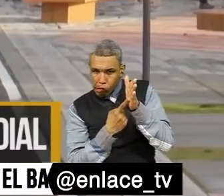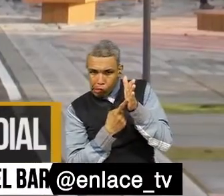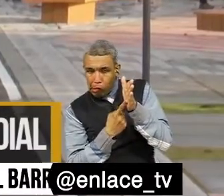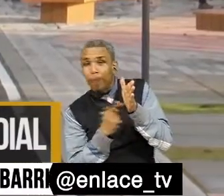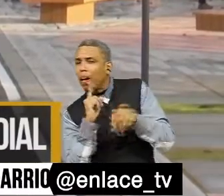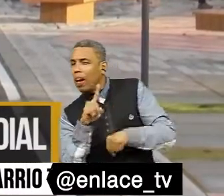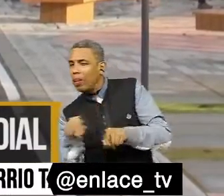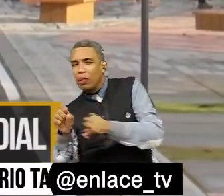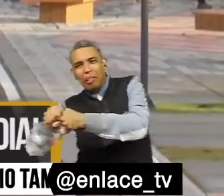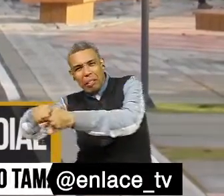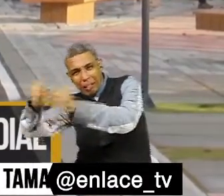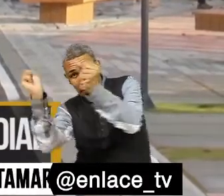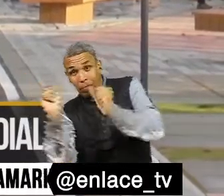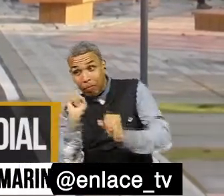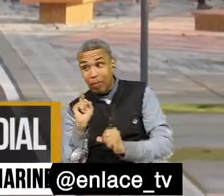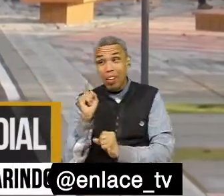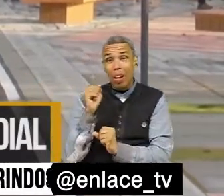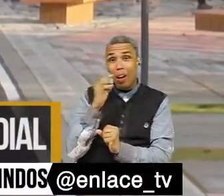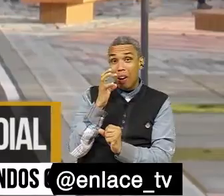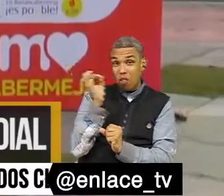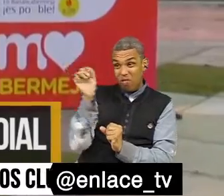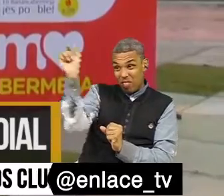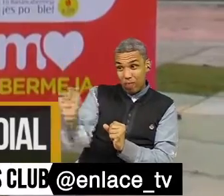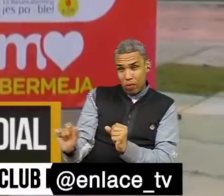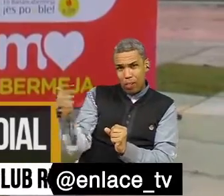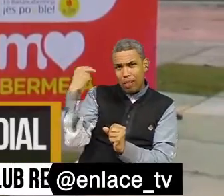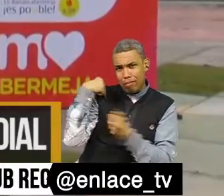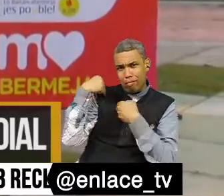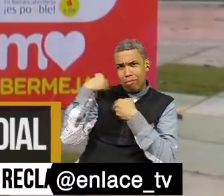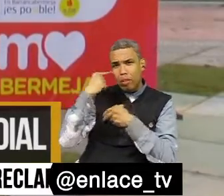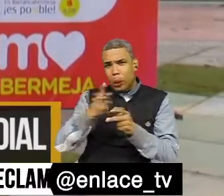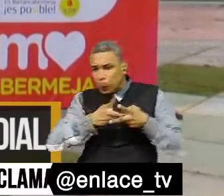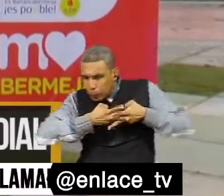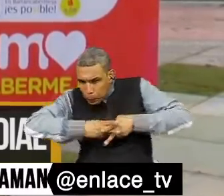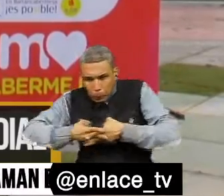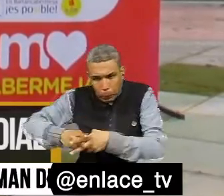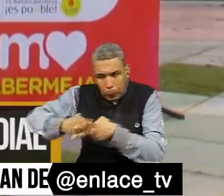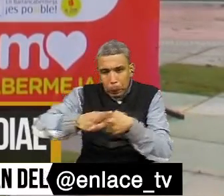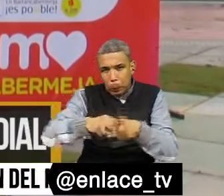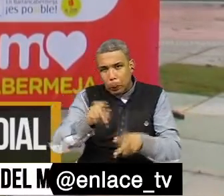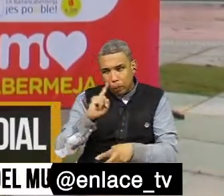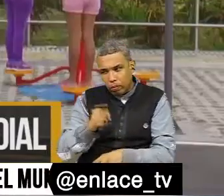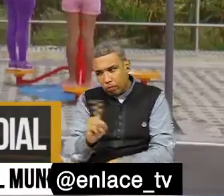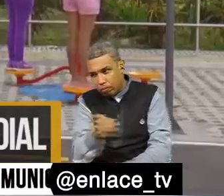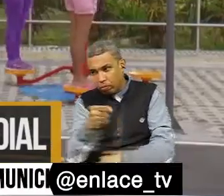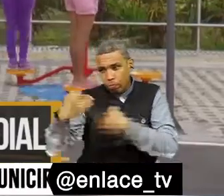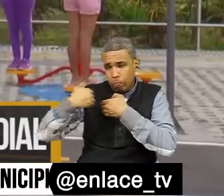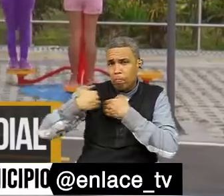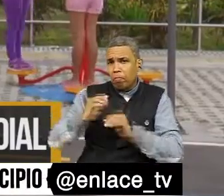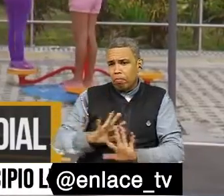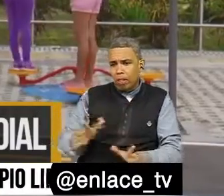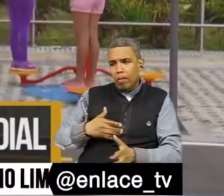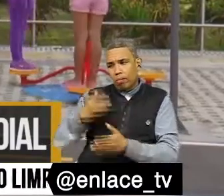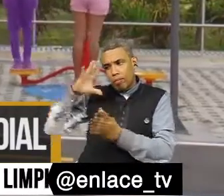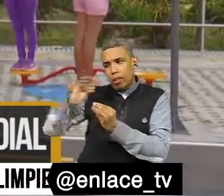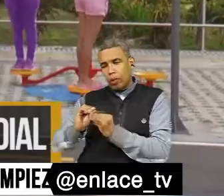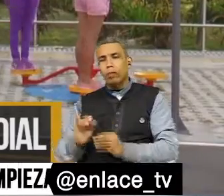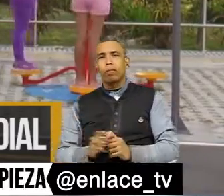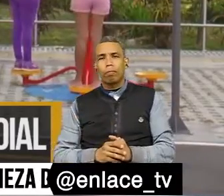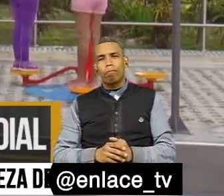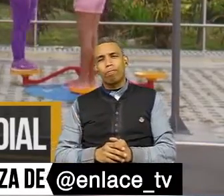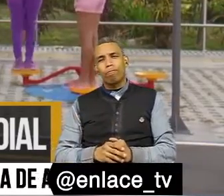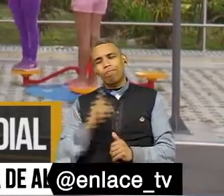los respectivos arreglos y correcciones que hayan al lugar con el fin de mantener el parque en buenas condiciones. Lo que sí es importante